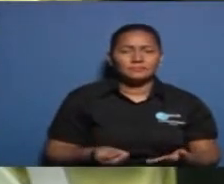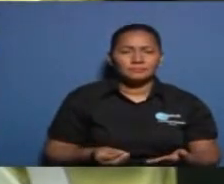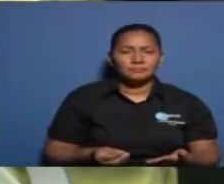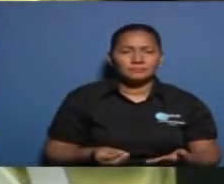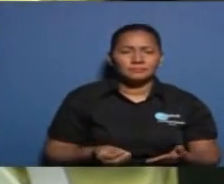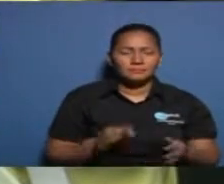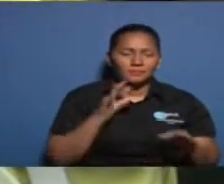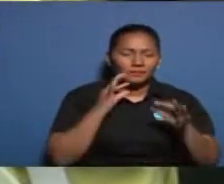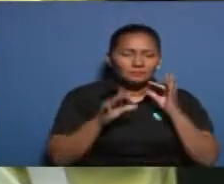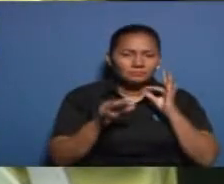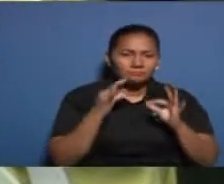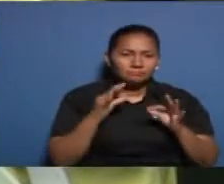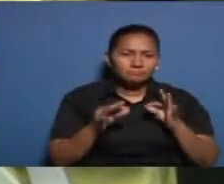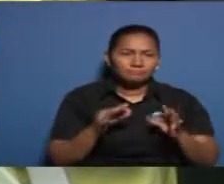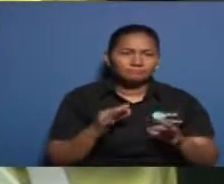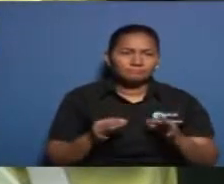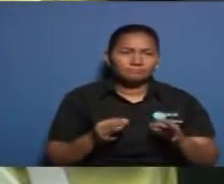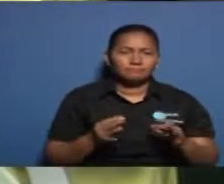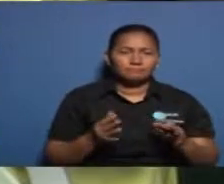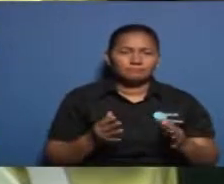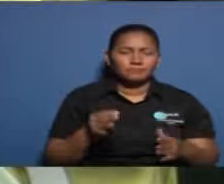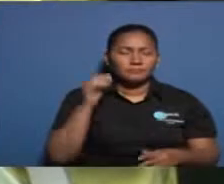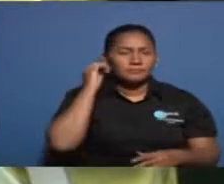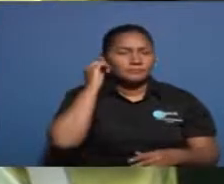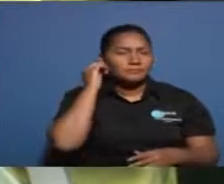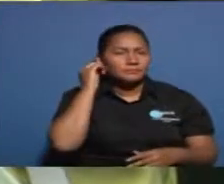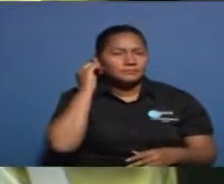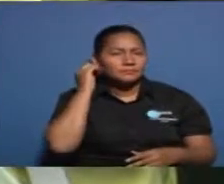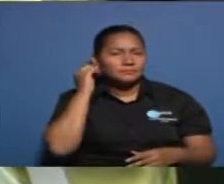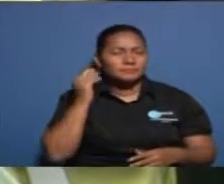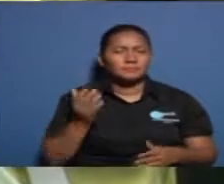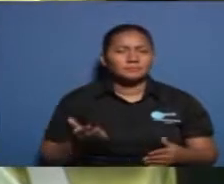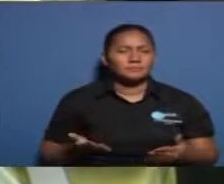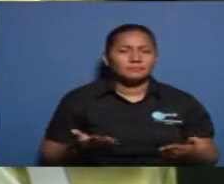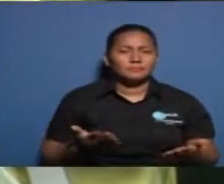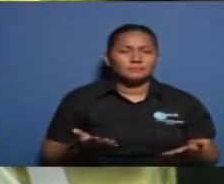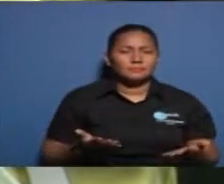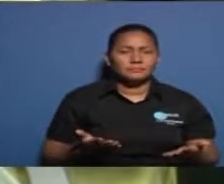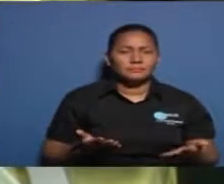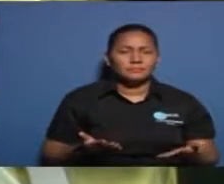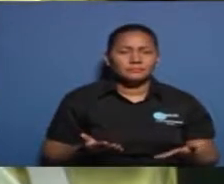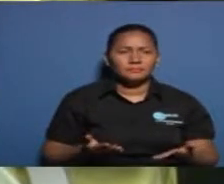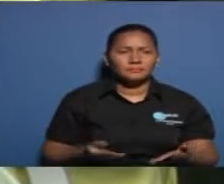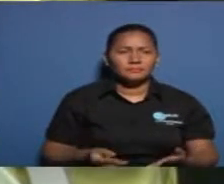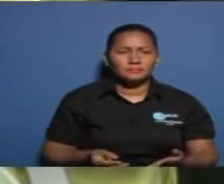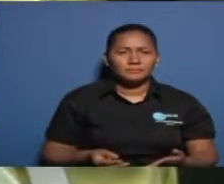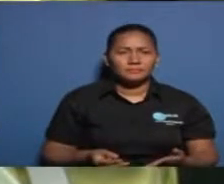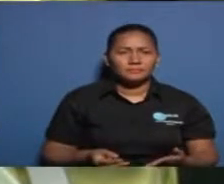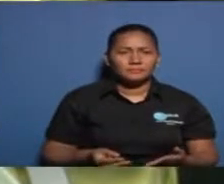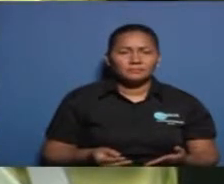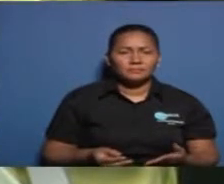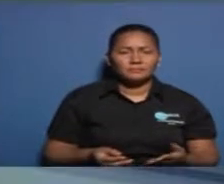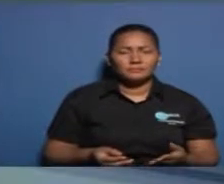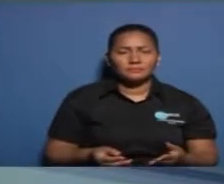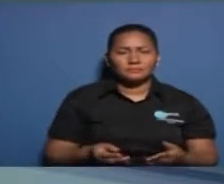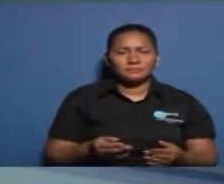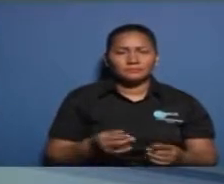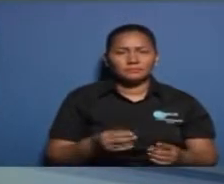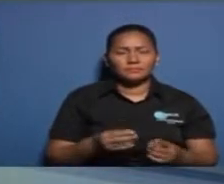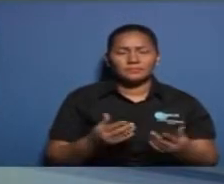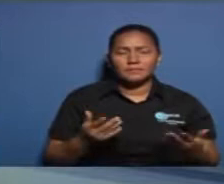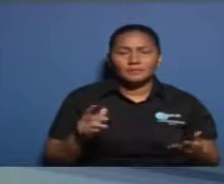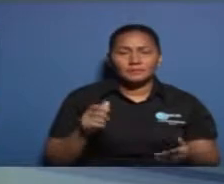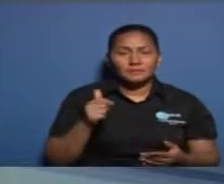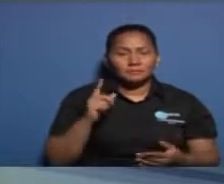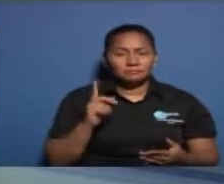te explicamos francisco que el hecho de ser mujer no te da una patente de corso para ser feminista una cosa es ser mujer y